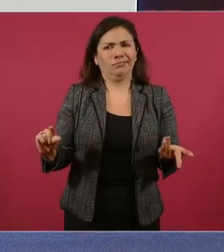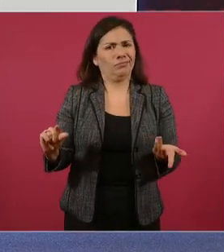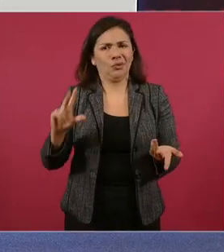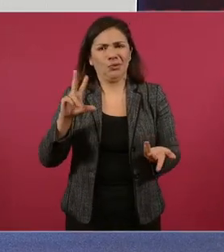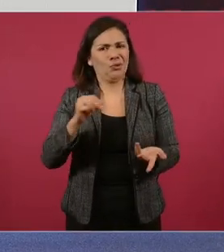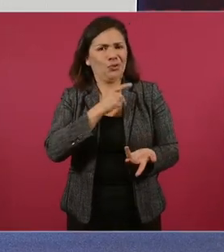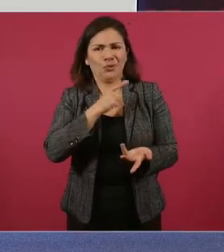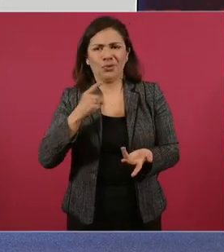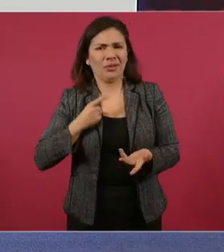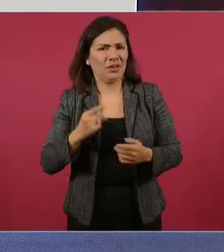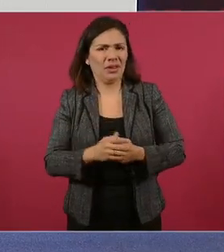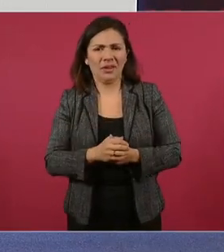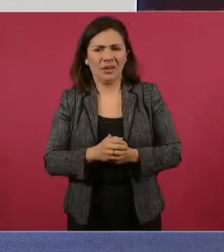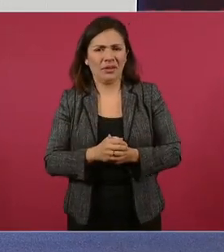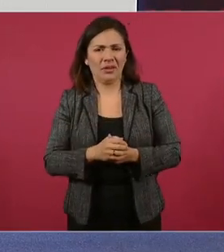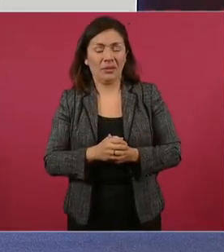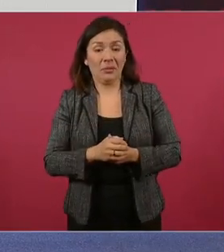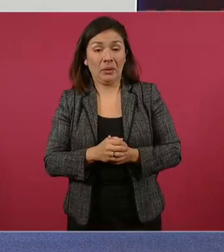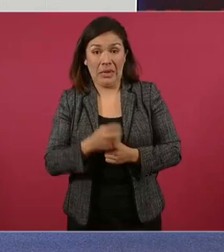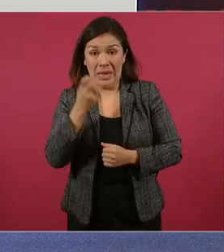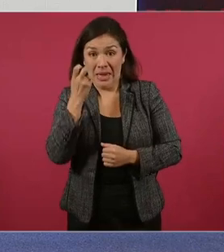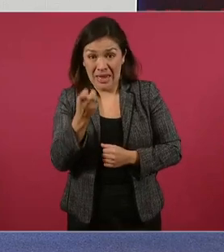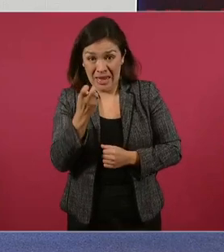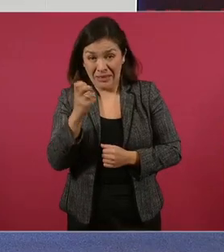porque en este caso